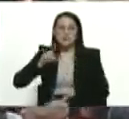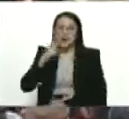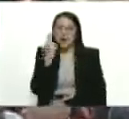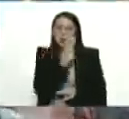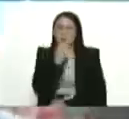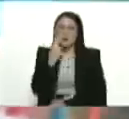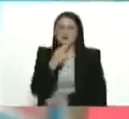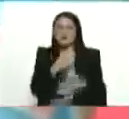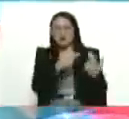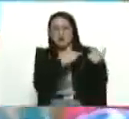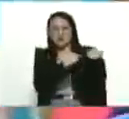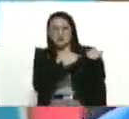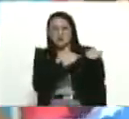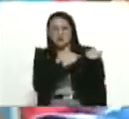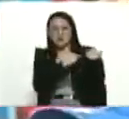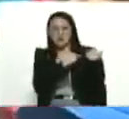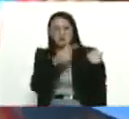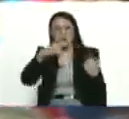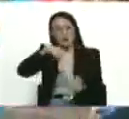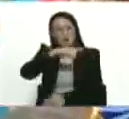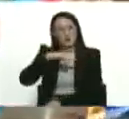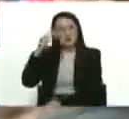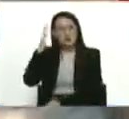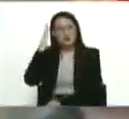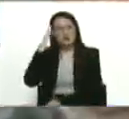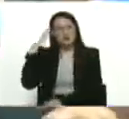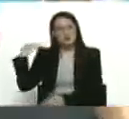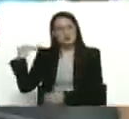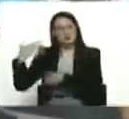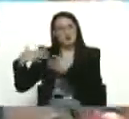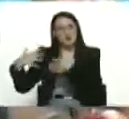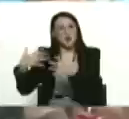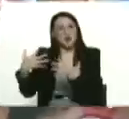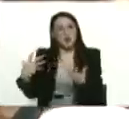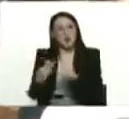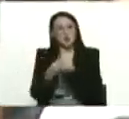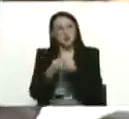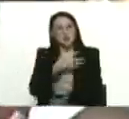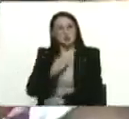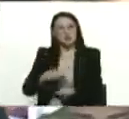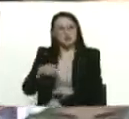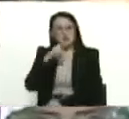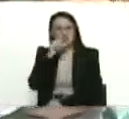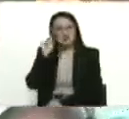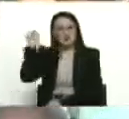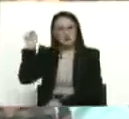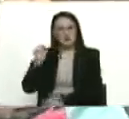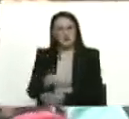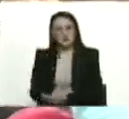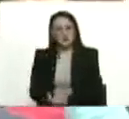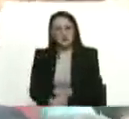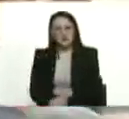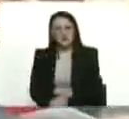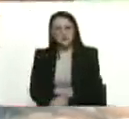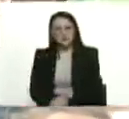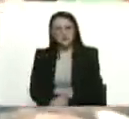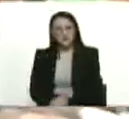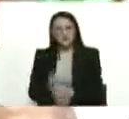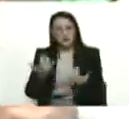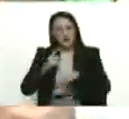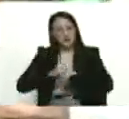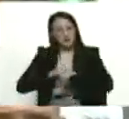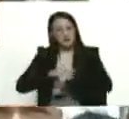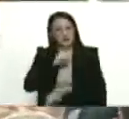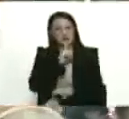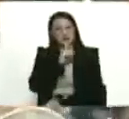y la responsabilidad que ustedes saben hemos venido haciendo junto a nuestro presidente Nicolás Maduro Moro. Son tiempos